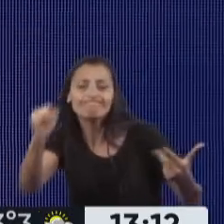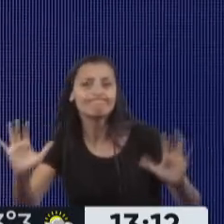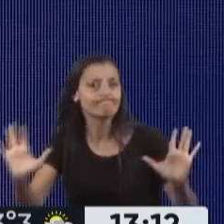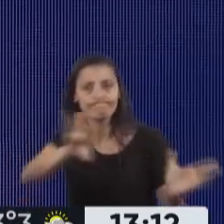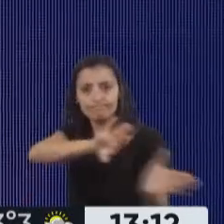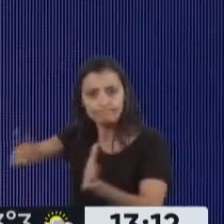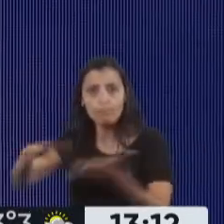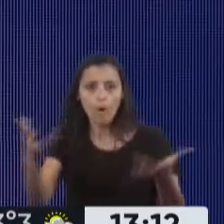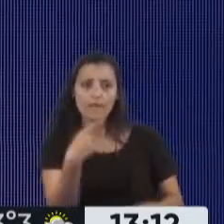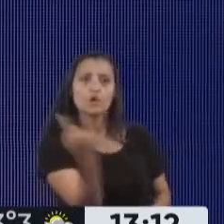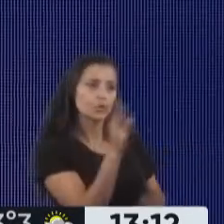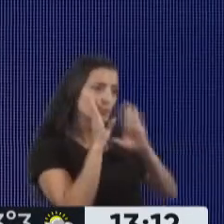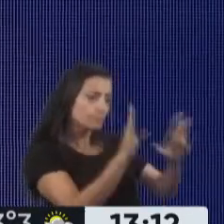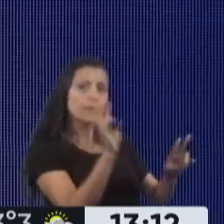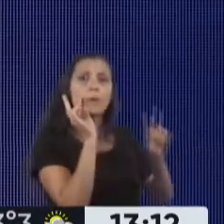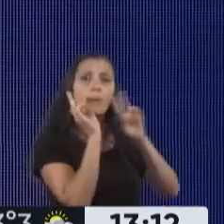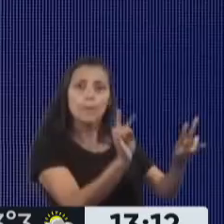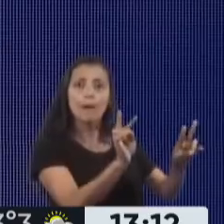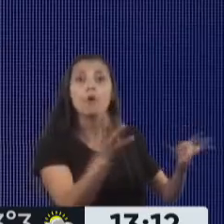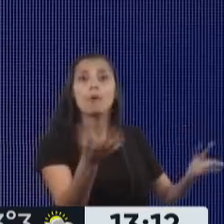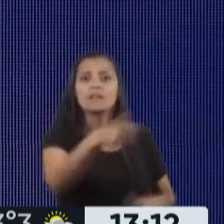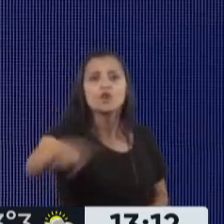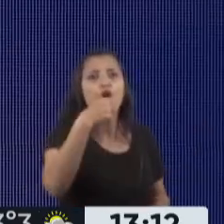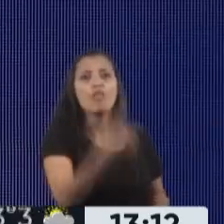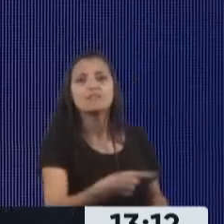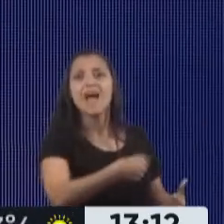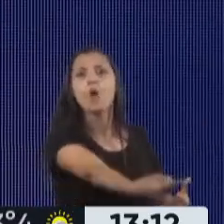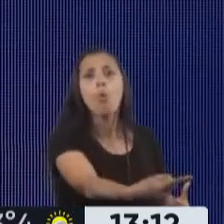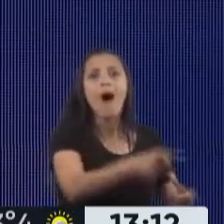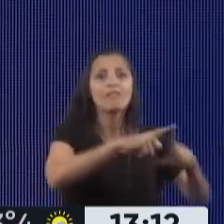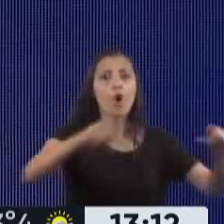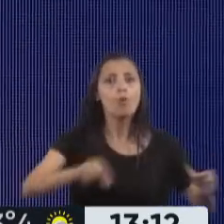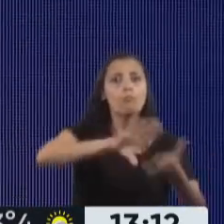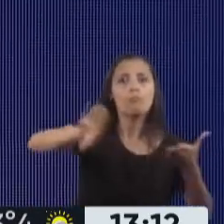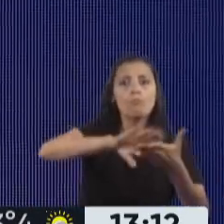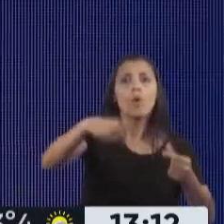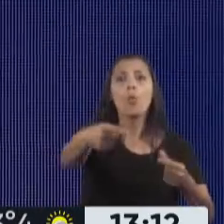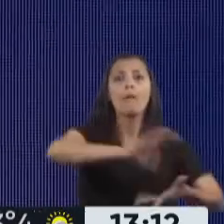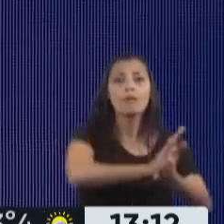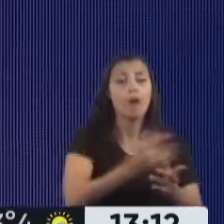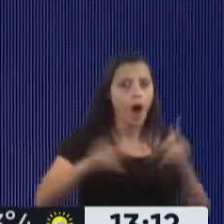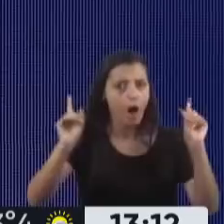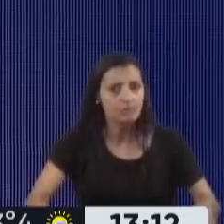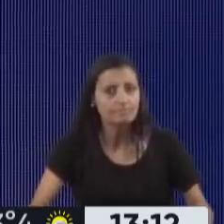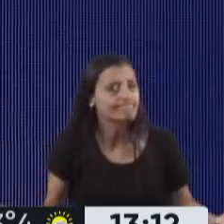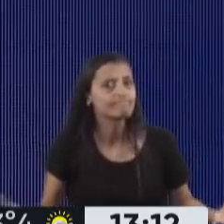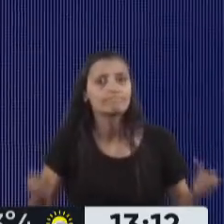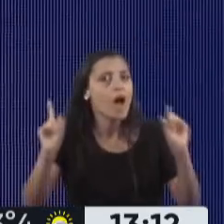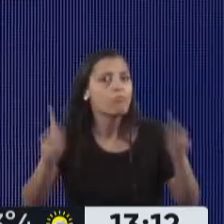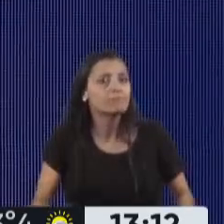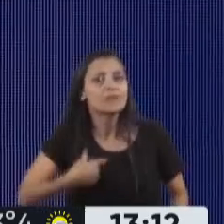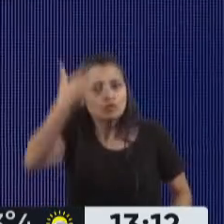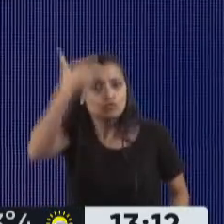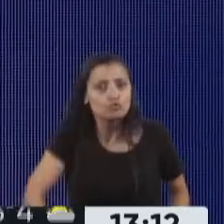Digamos, por eso cuando decían, ¿cuándo terminan de limpiar los remunerados? Y no sé. La respuesta es, no soy